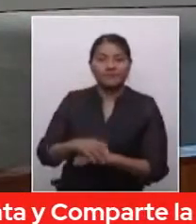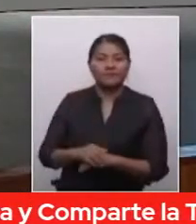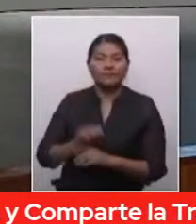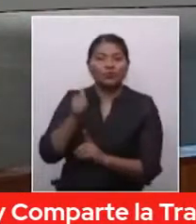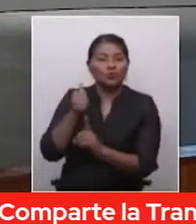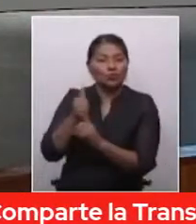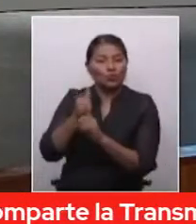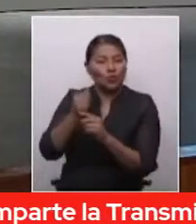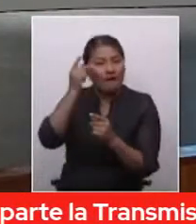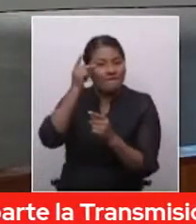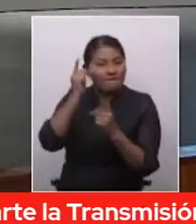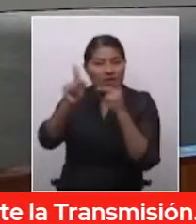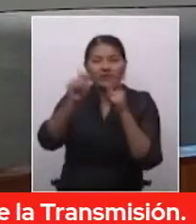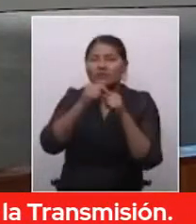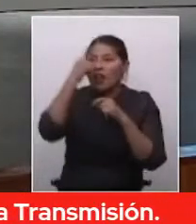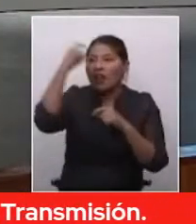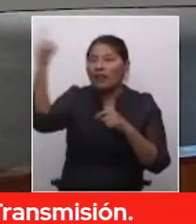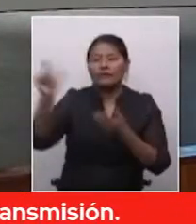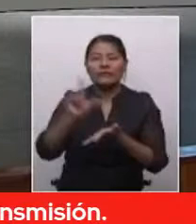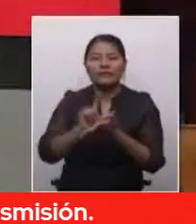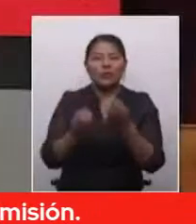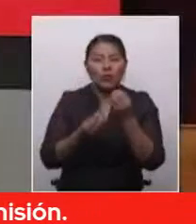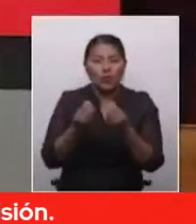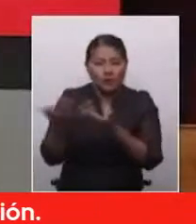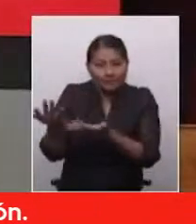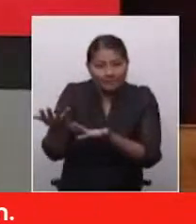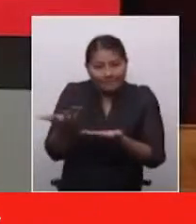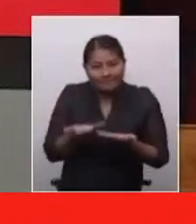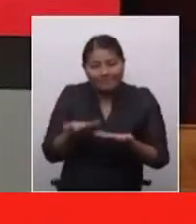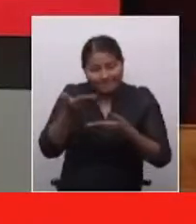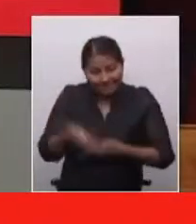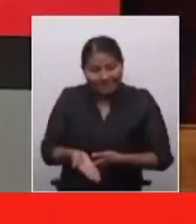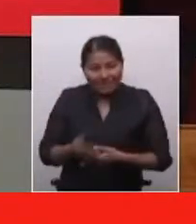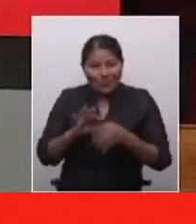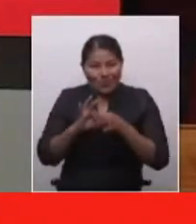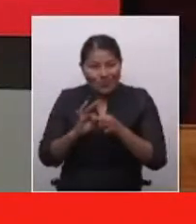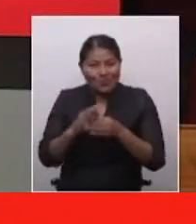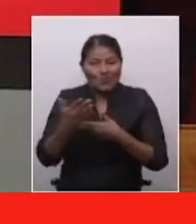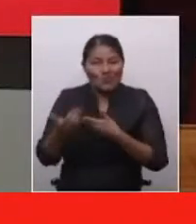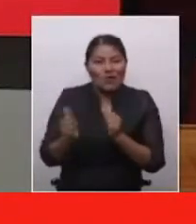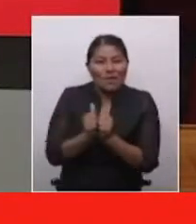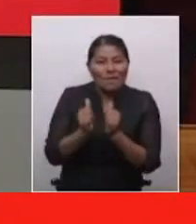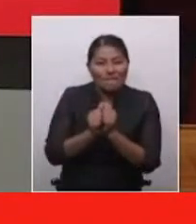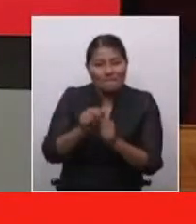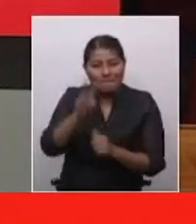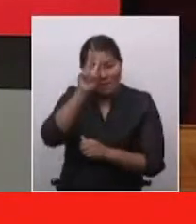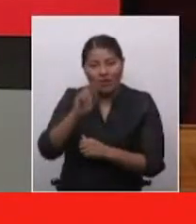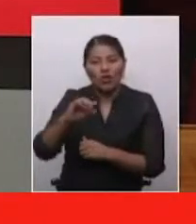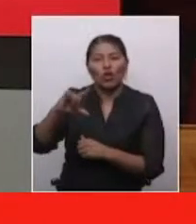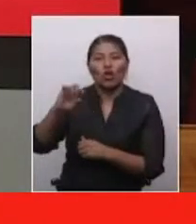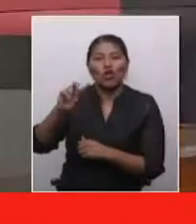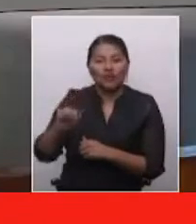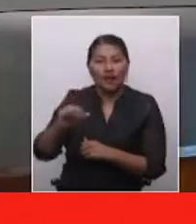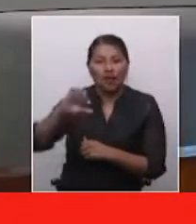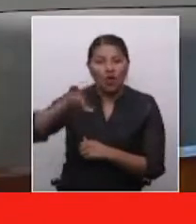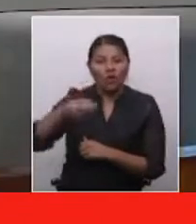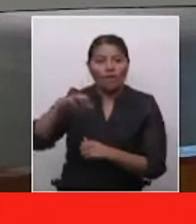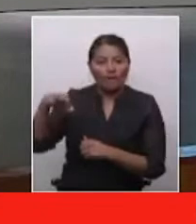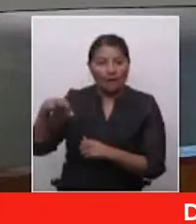visión de ciudad del candidato del partido político Juntos por el Perú, Gonzalo Alegría. Adelante, candidato, por favor.